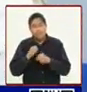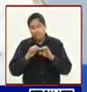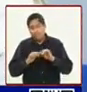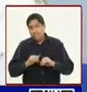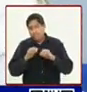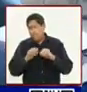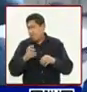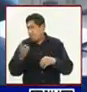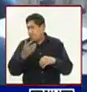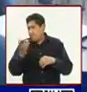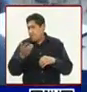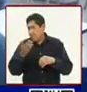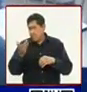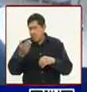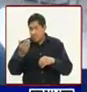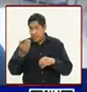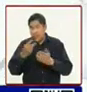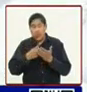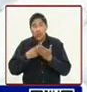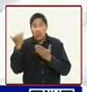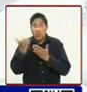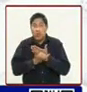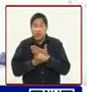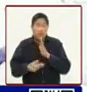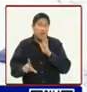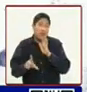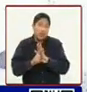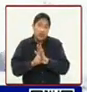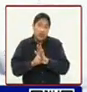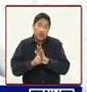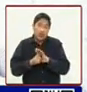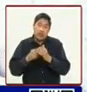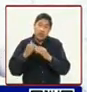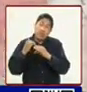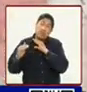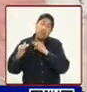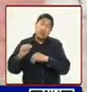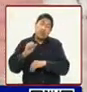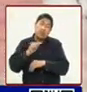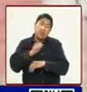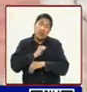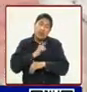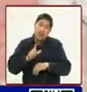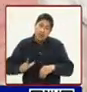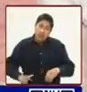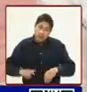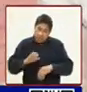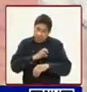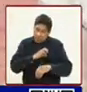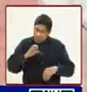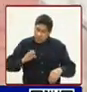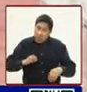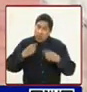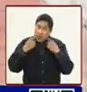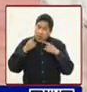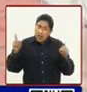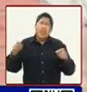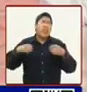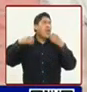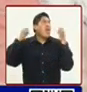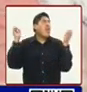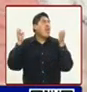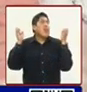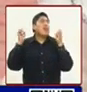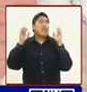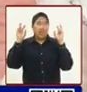de este proyecto de ley que va a ir al Consejo Municipal, para que se declare emergencia